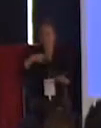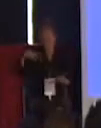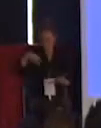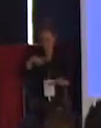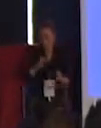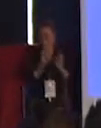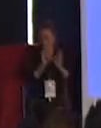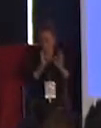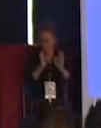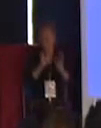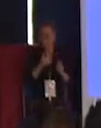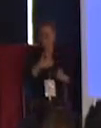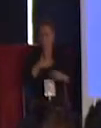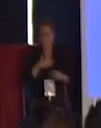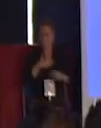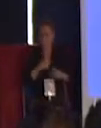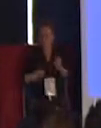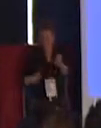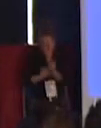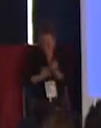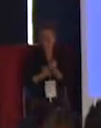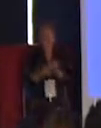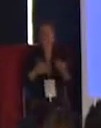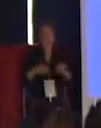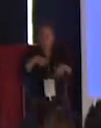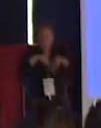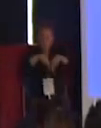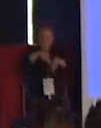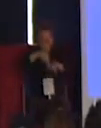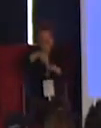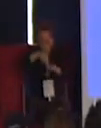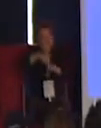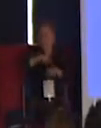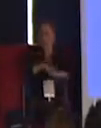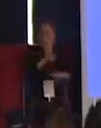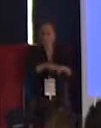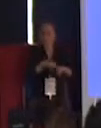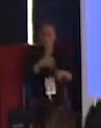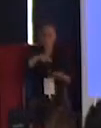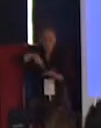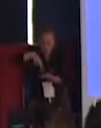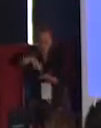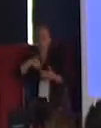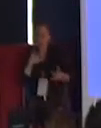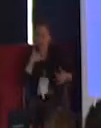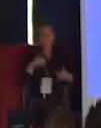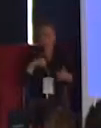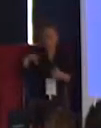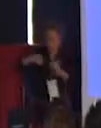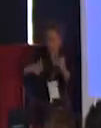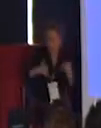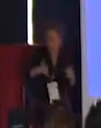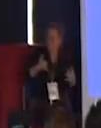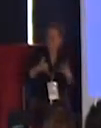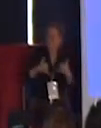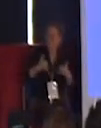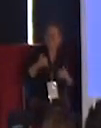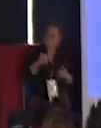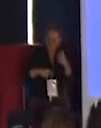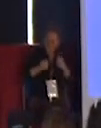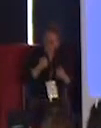andando bien, pero tengo un aparato nuclear en la pierna, quedé andando normalmente, bailo salsa y música llanera a la que